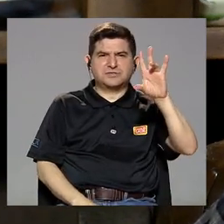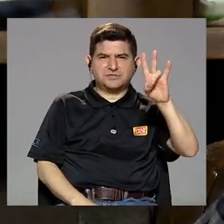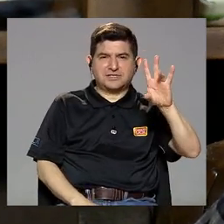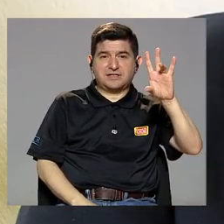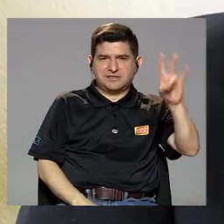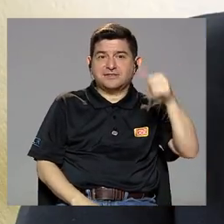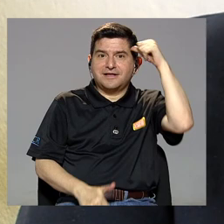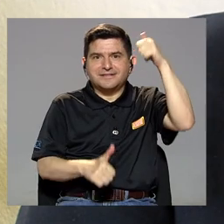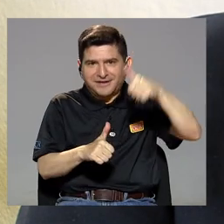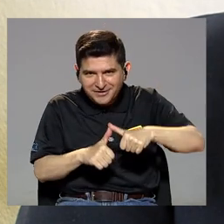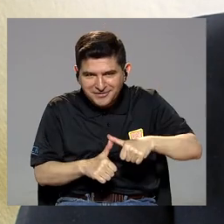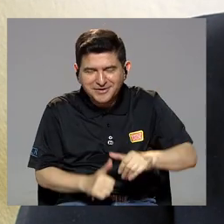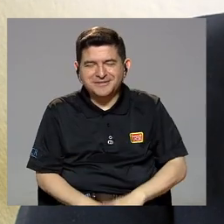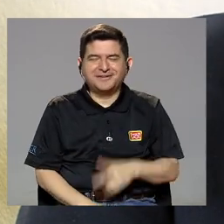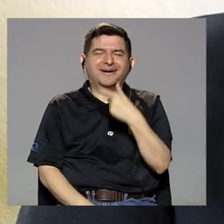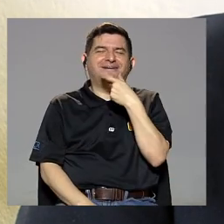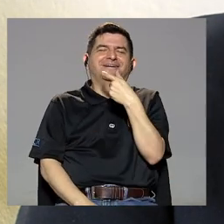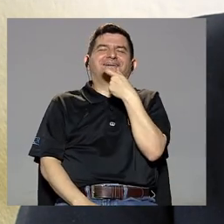se me olvida